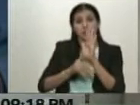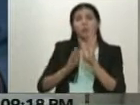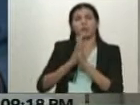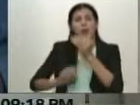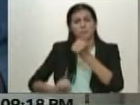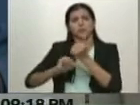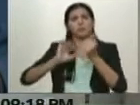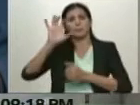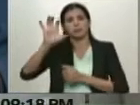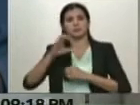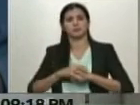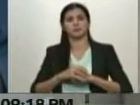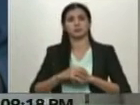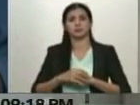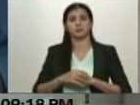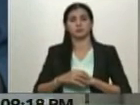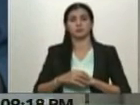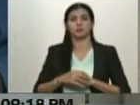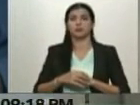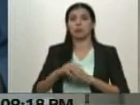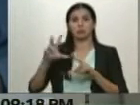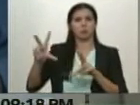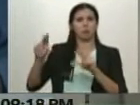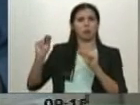e inconstitucionalmente lo negaron.